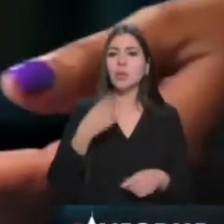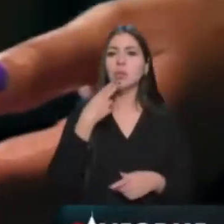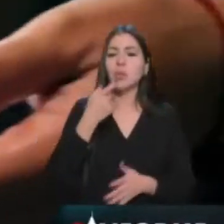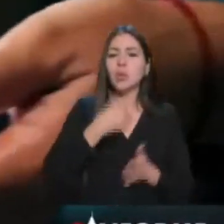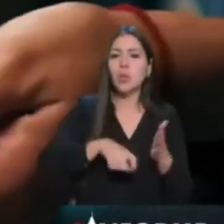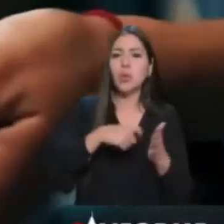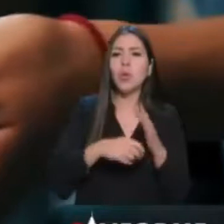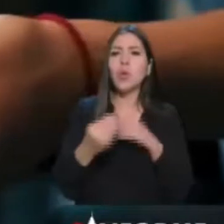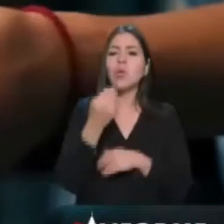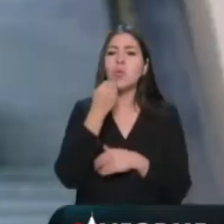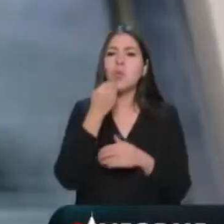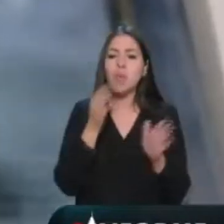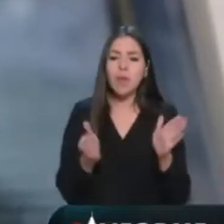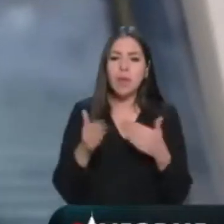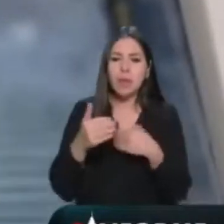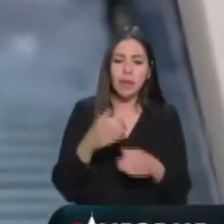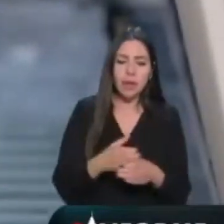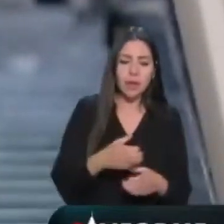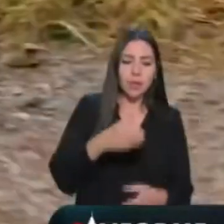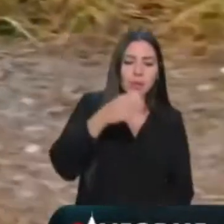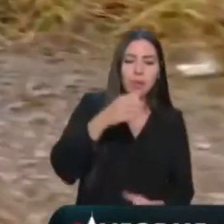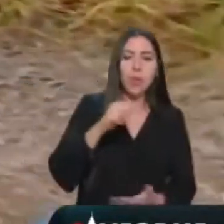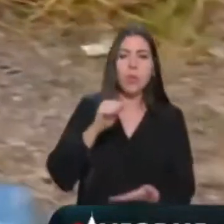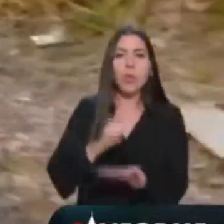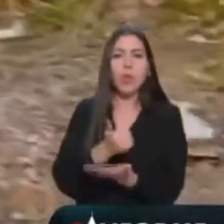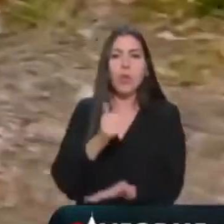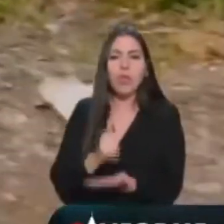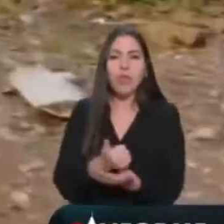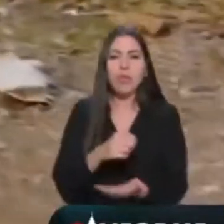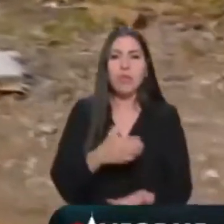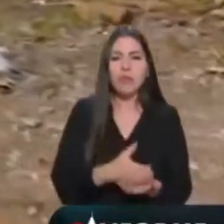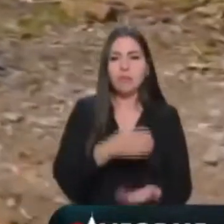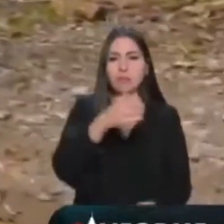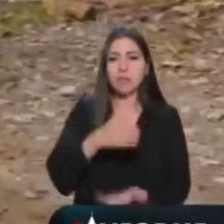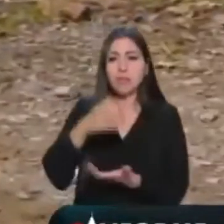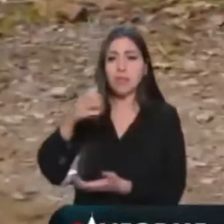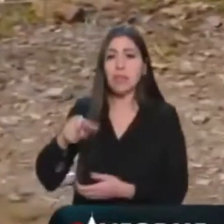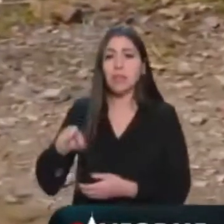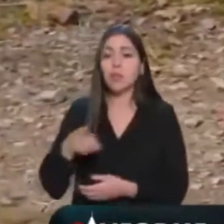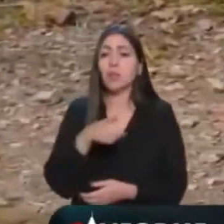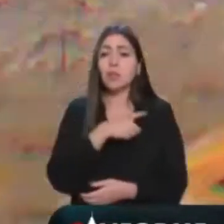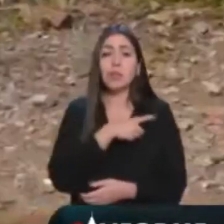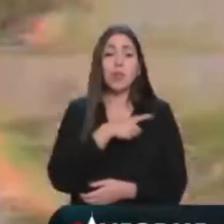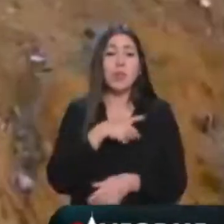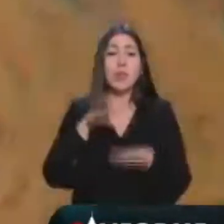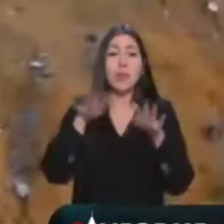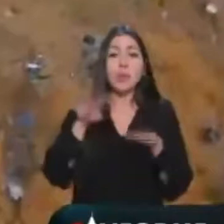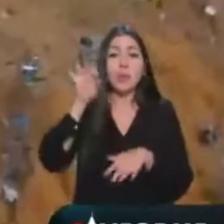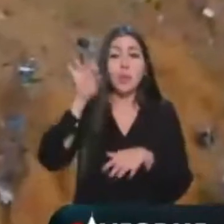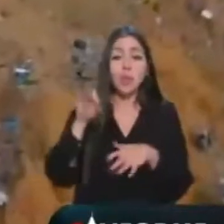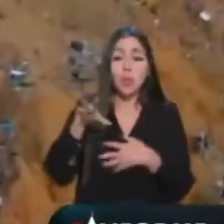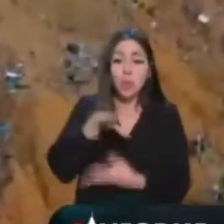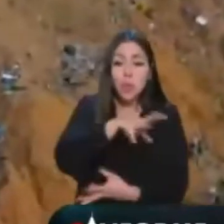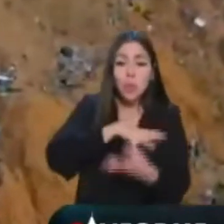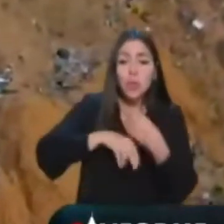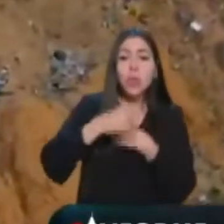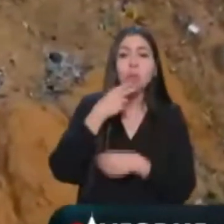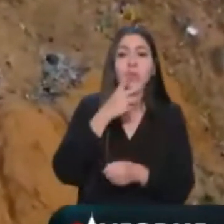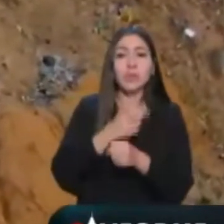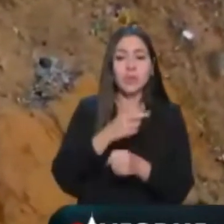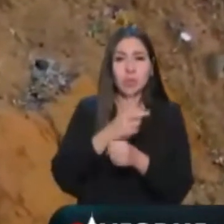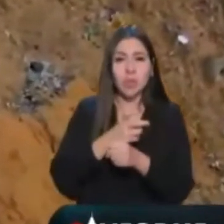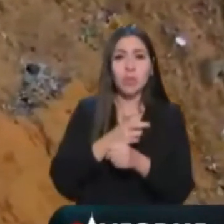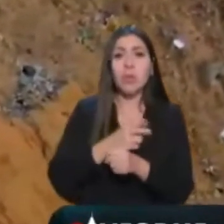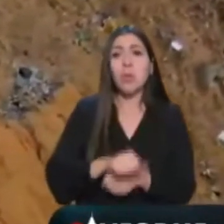empaques de alimentos, envases, botellas. De ellos, solo se recicla el 19%. El resto termina